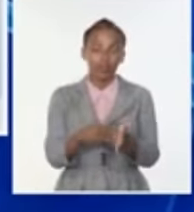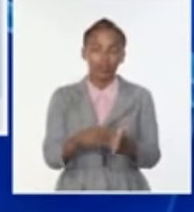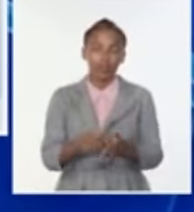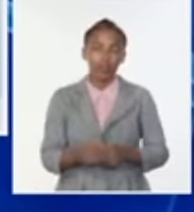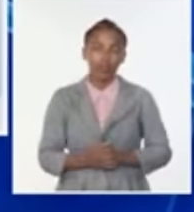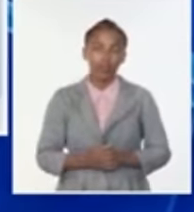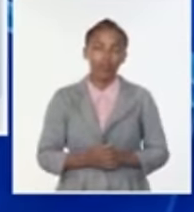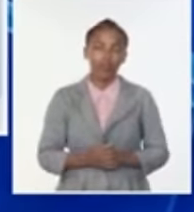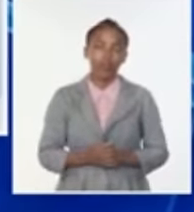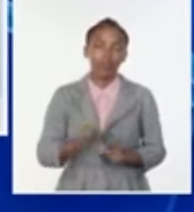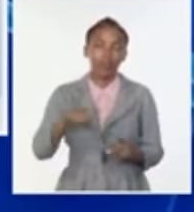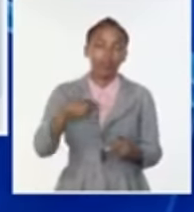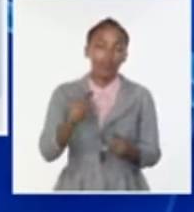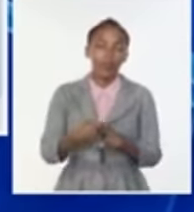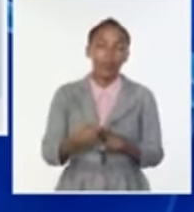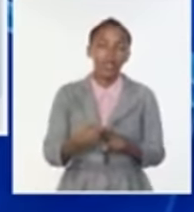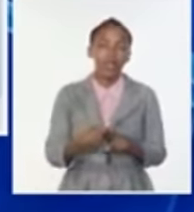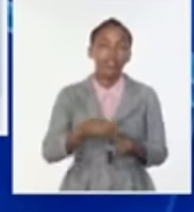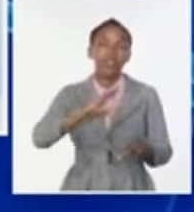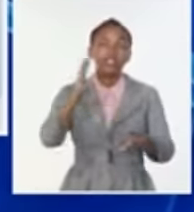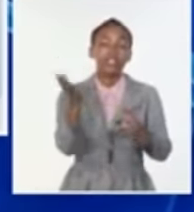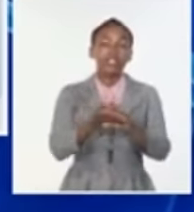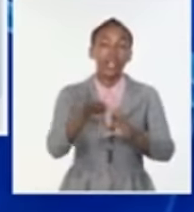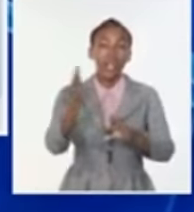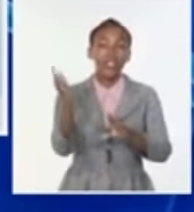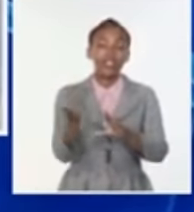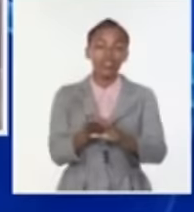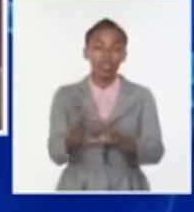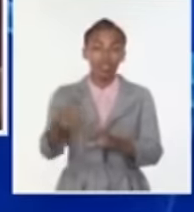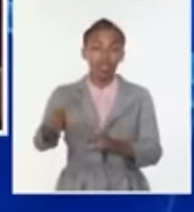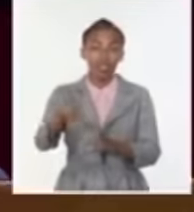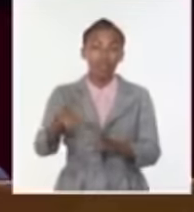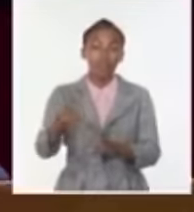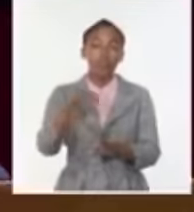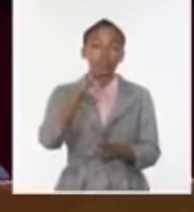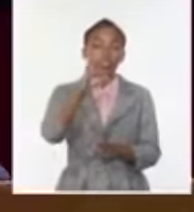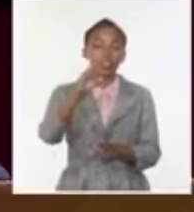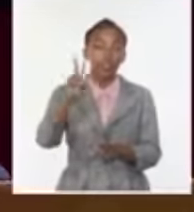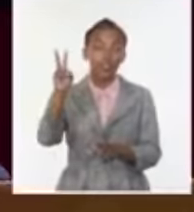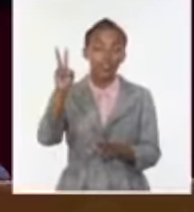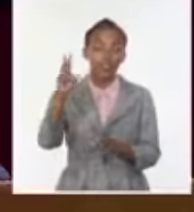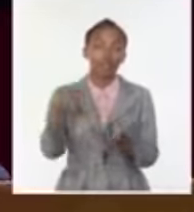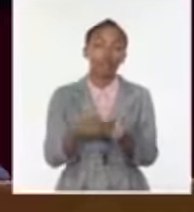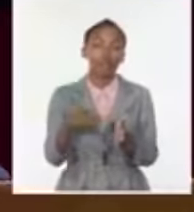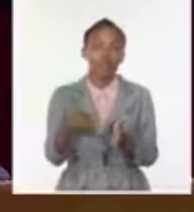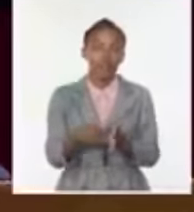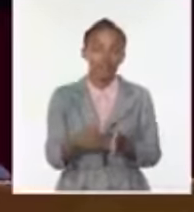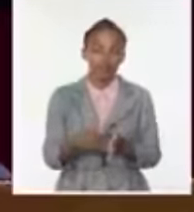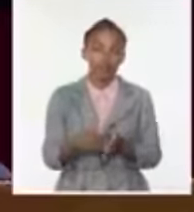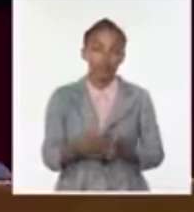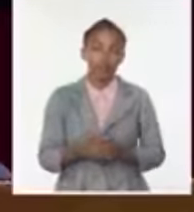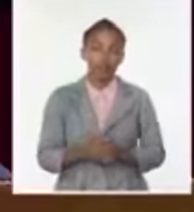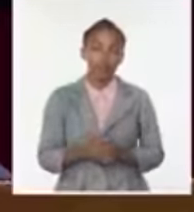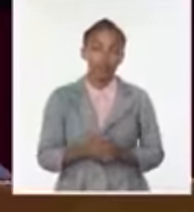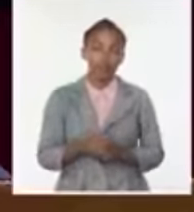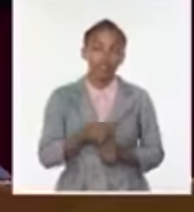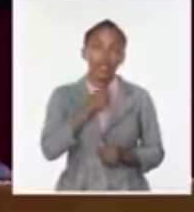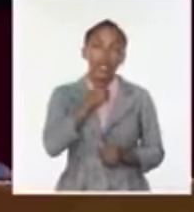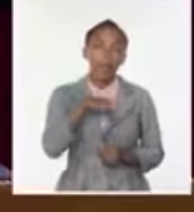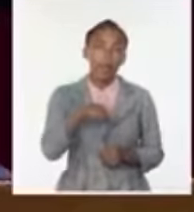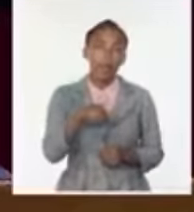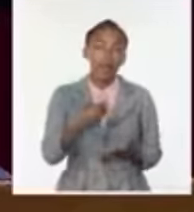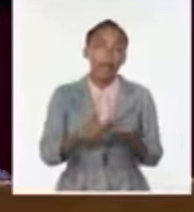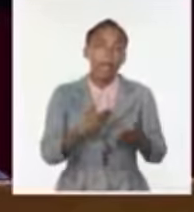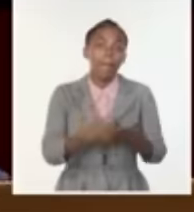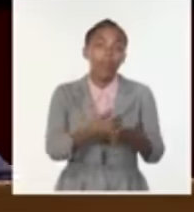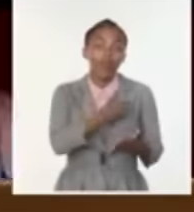Se han impuesto sanciones accesorias por 72 millones. No todos los actores económicos no estatales han